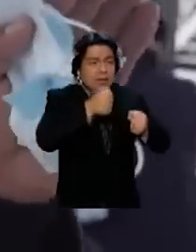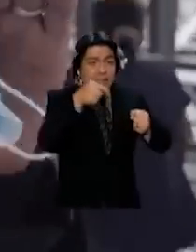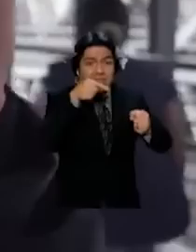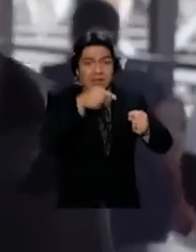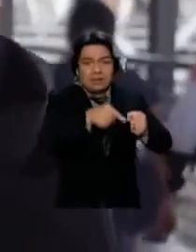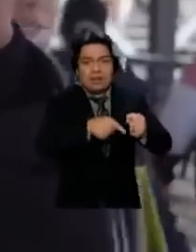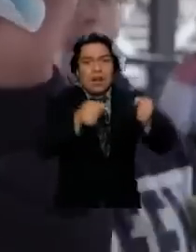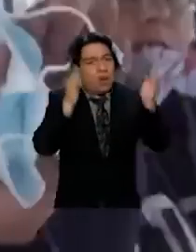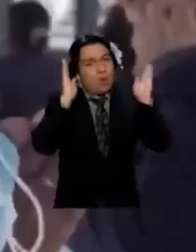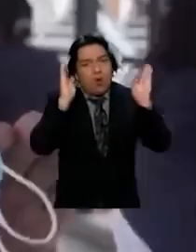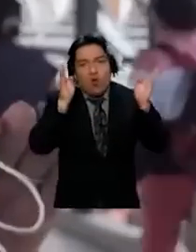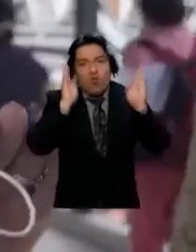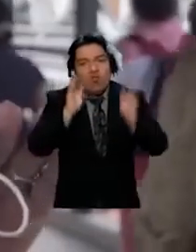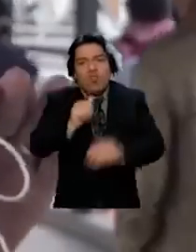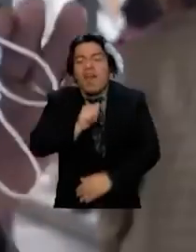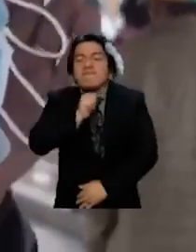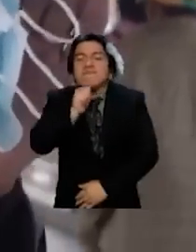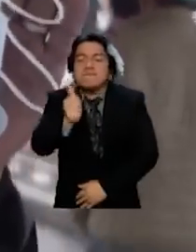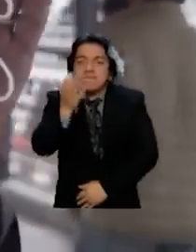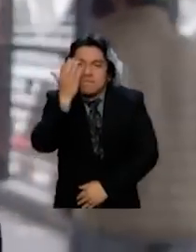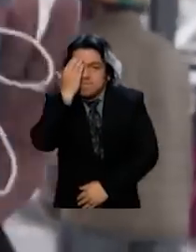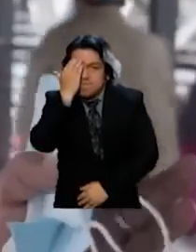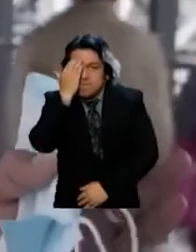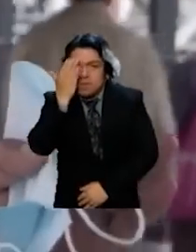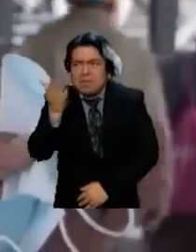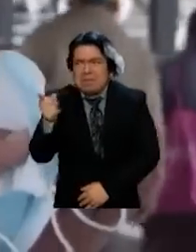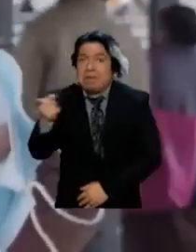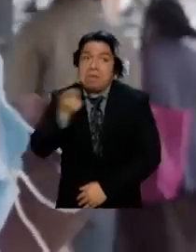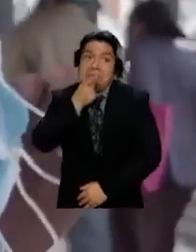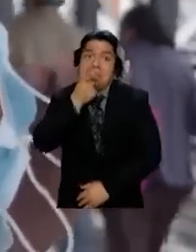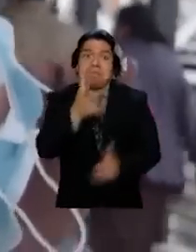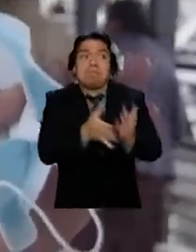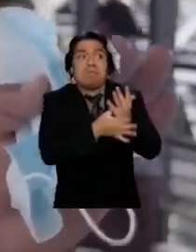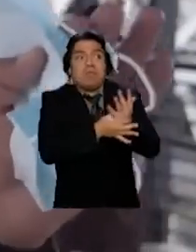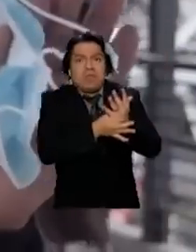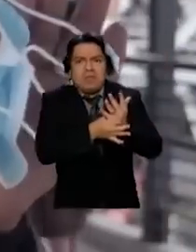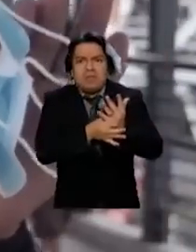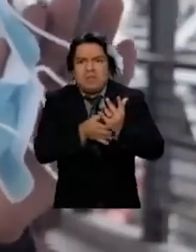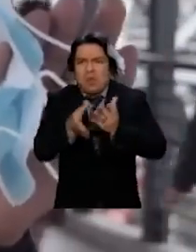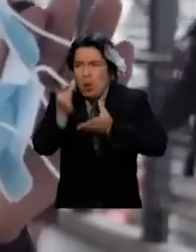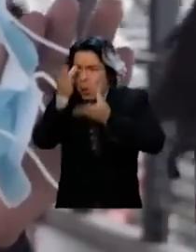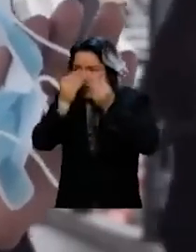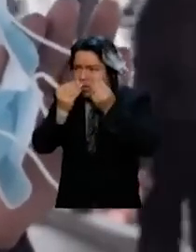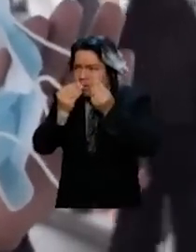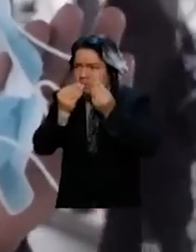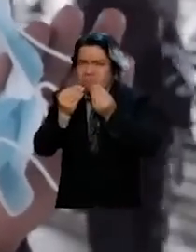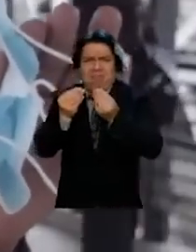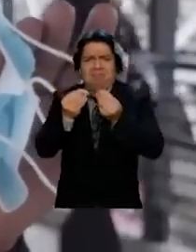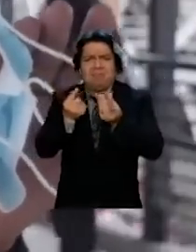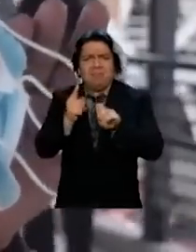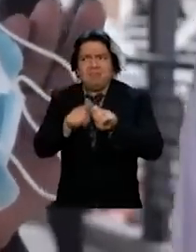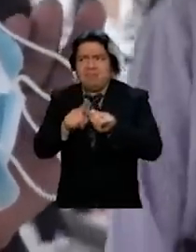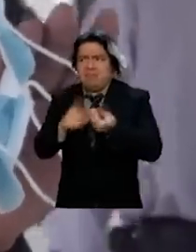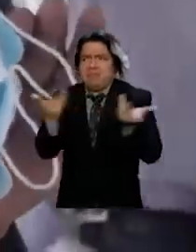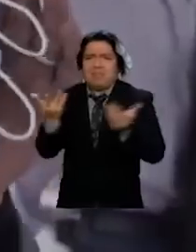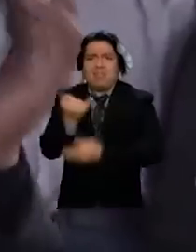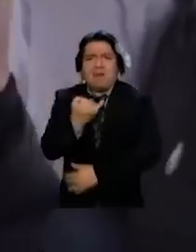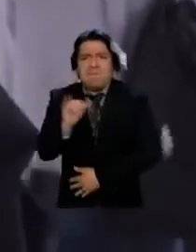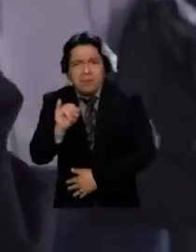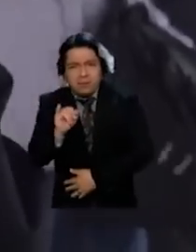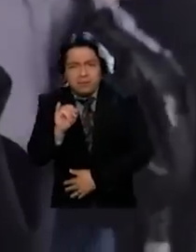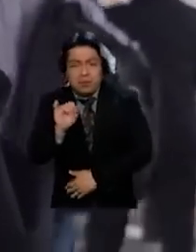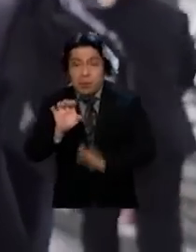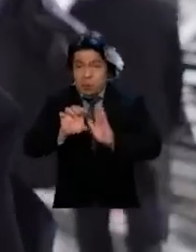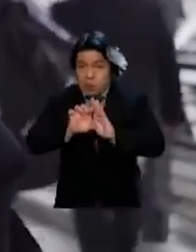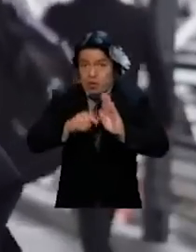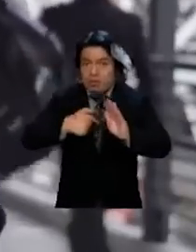mínima educación vial y dicen que toman cursos. Yo no sé a dónde están esos cursos que toman. Si yo tomo